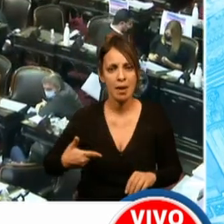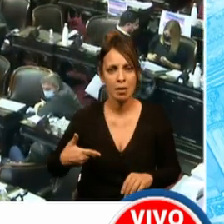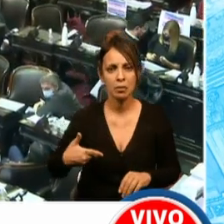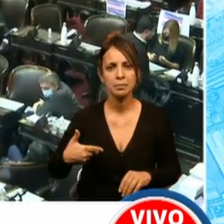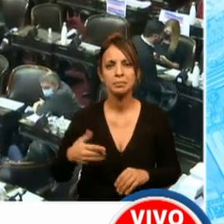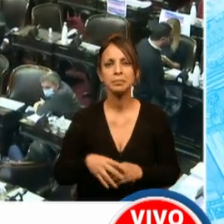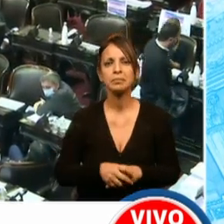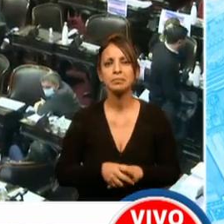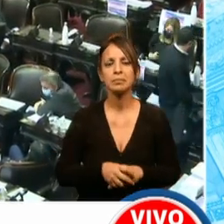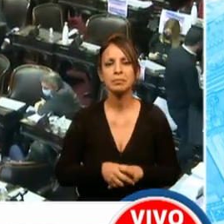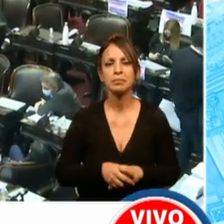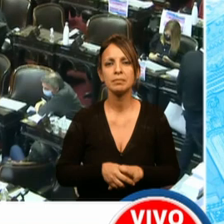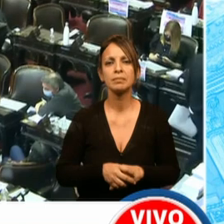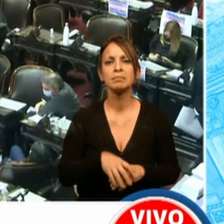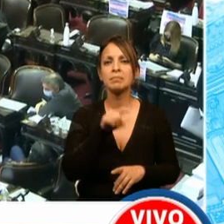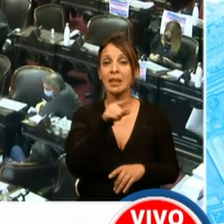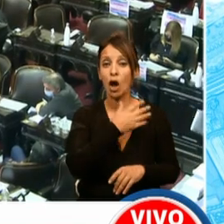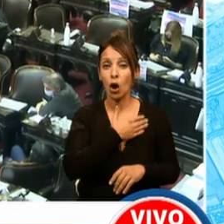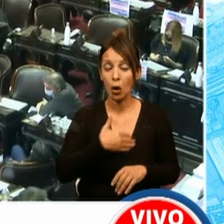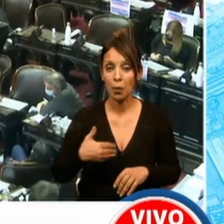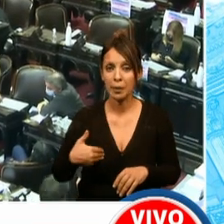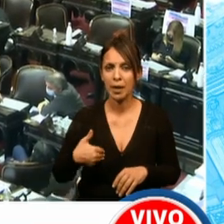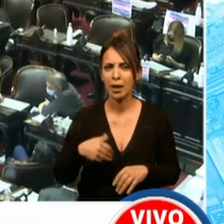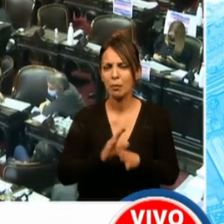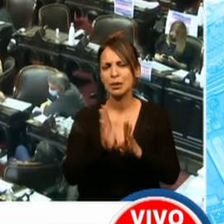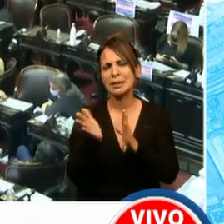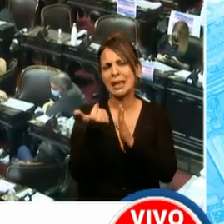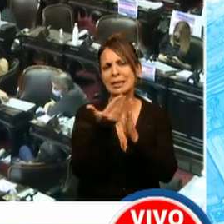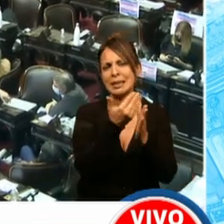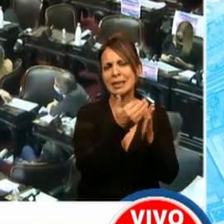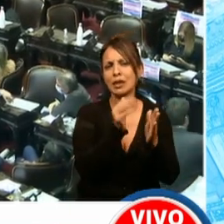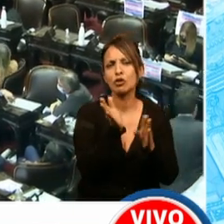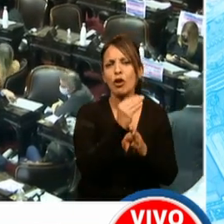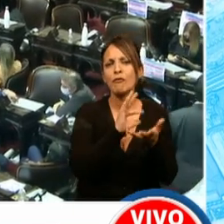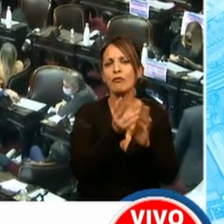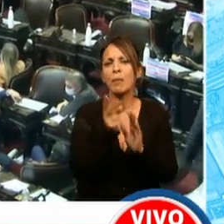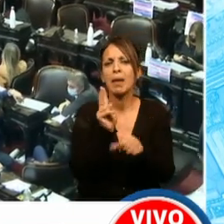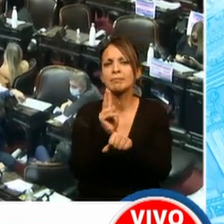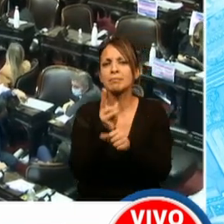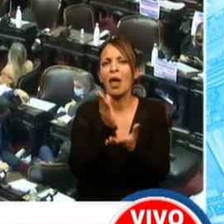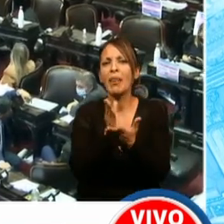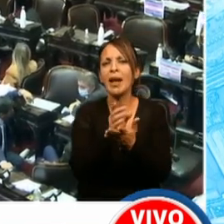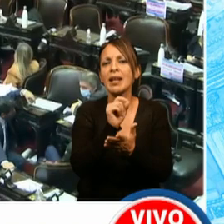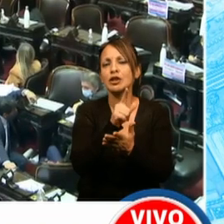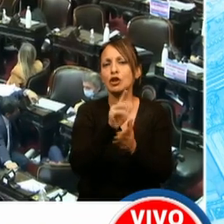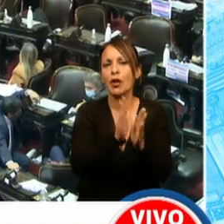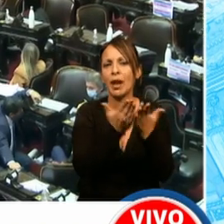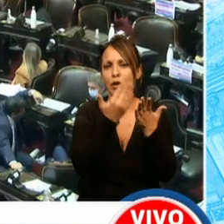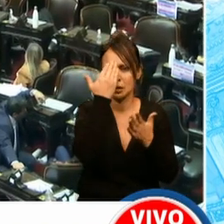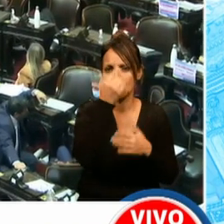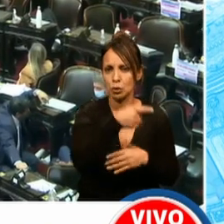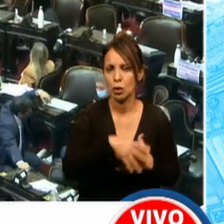que había avasallado todas las garantías constitucionales que había